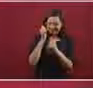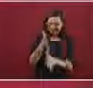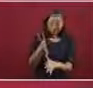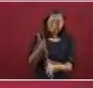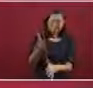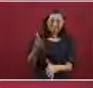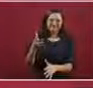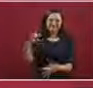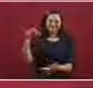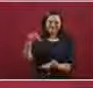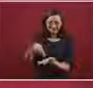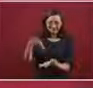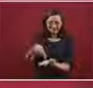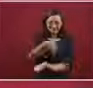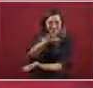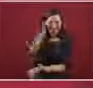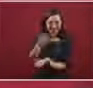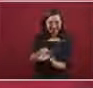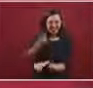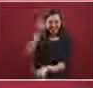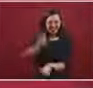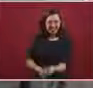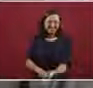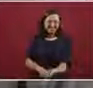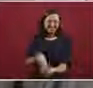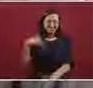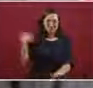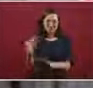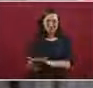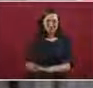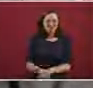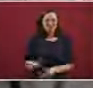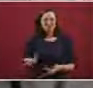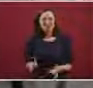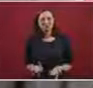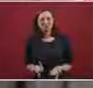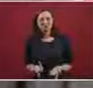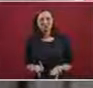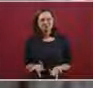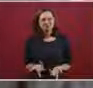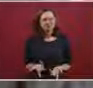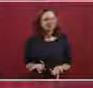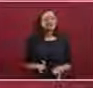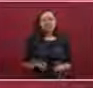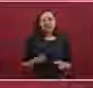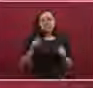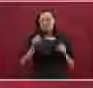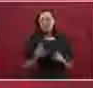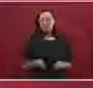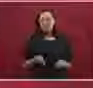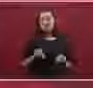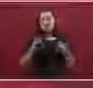la esencia, el espíritu de las leyes, y eso se mantuvo